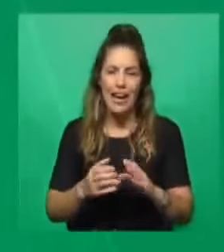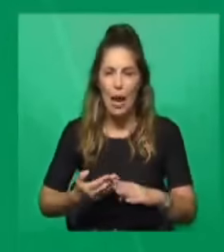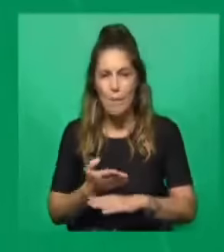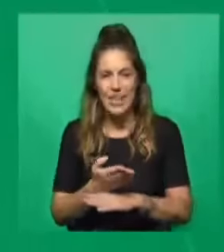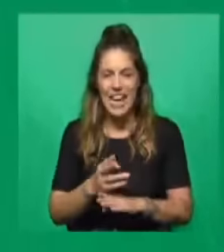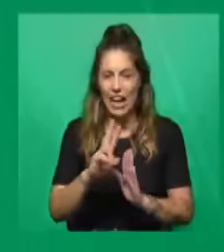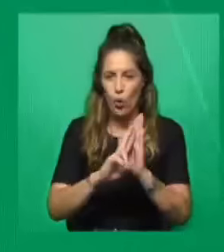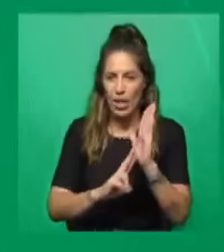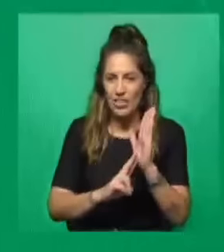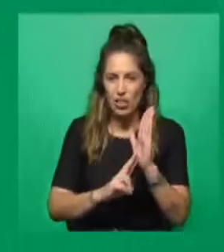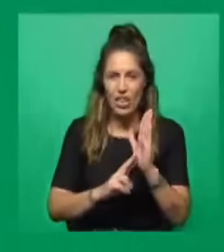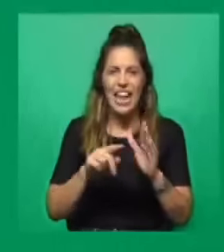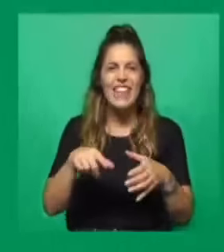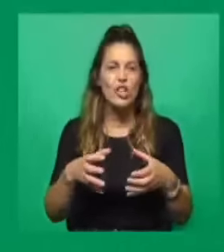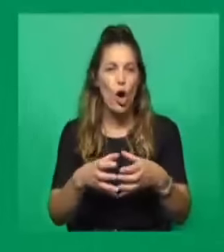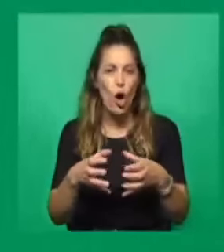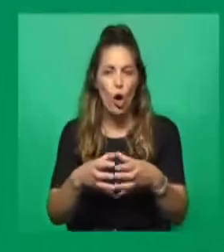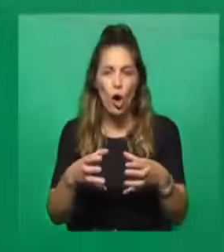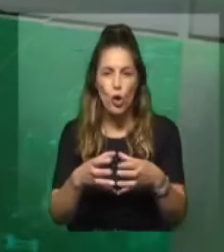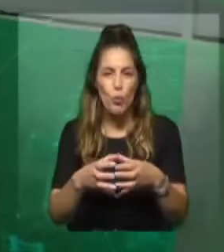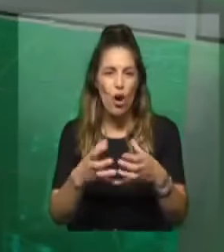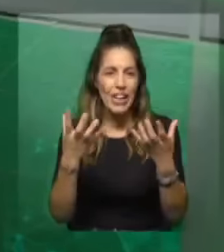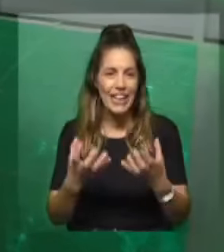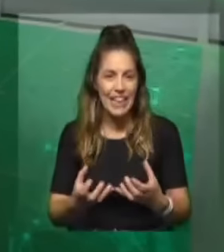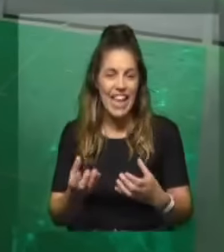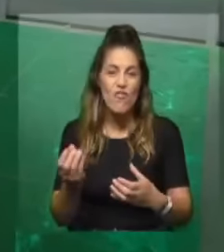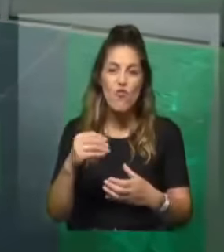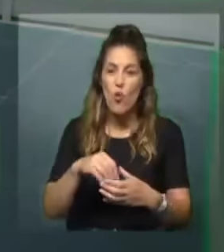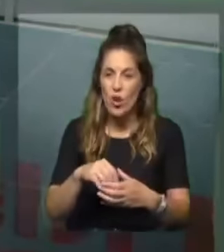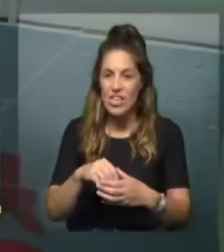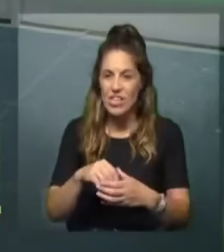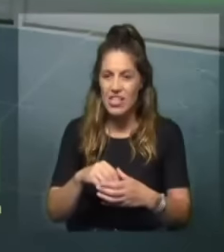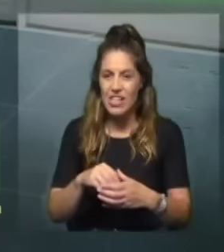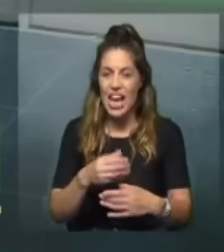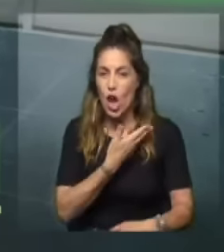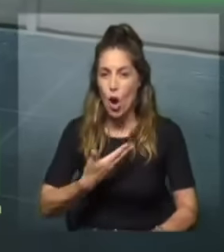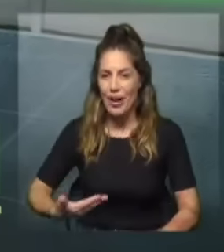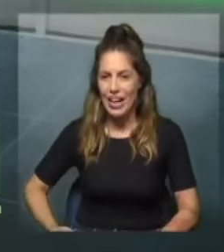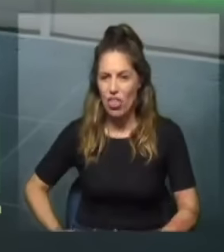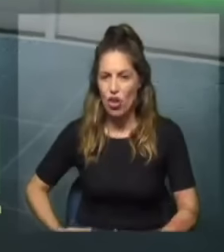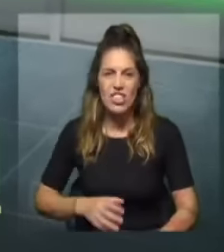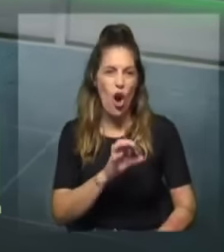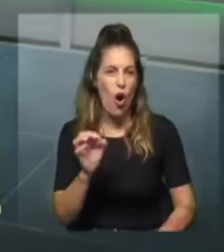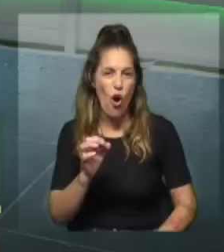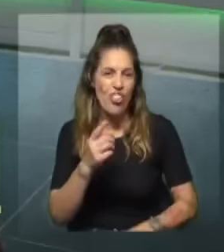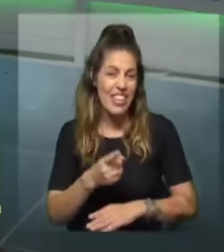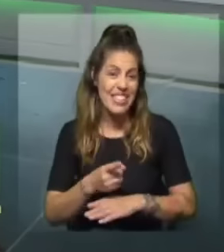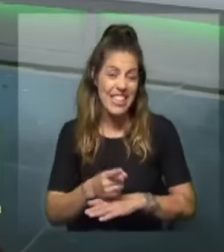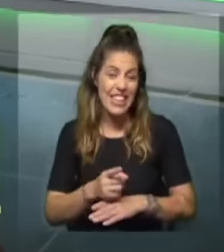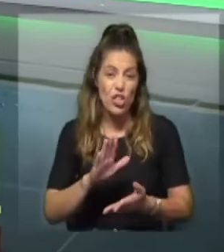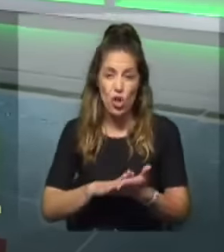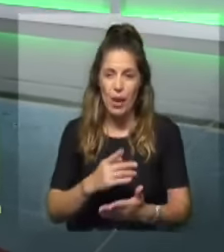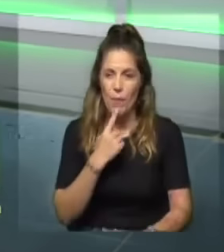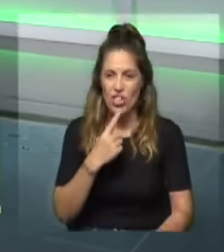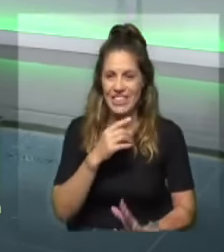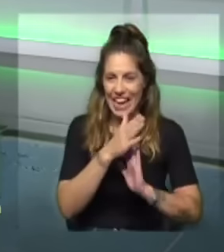regulación de estos grupos que intentan influir en los gobernadores o quienes toman decisiones sobre la política